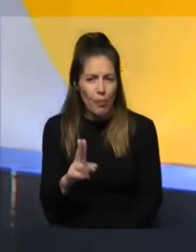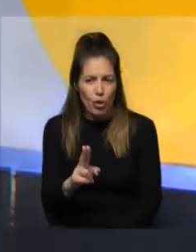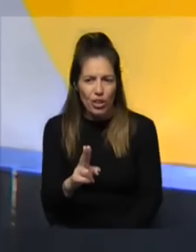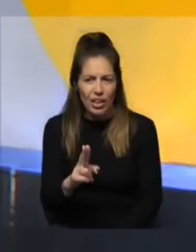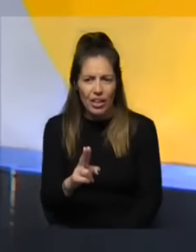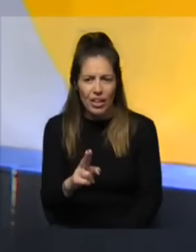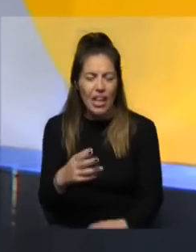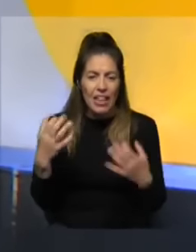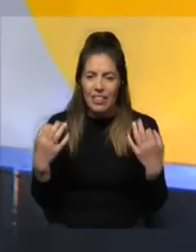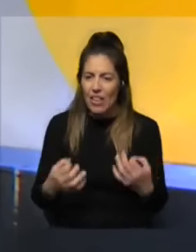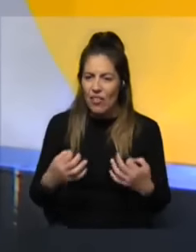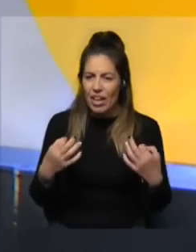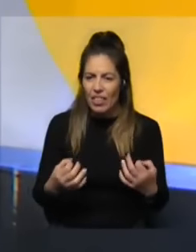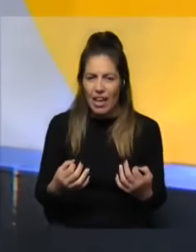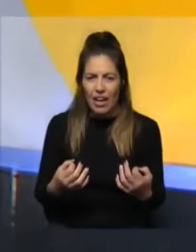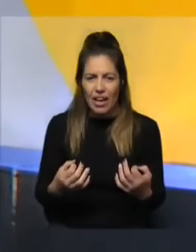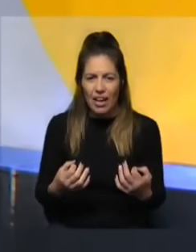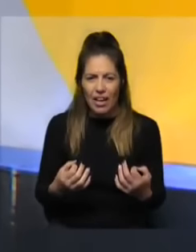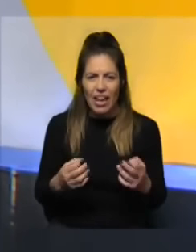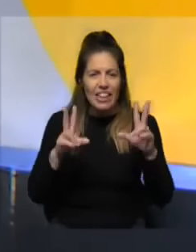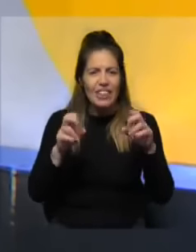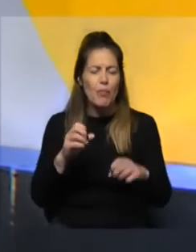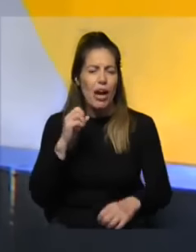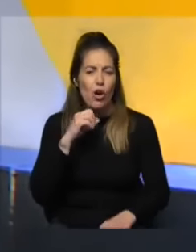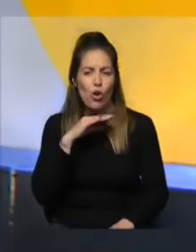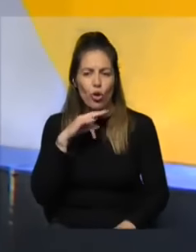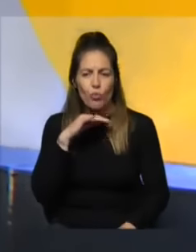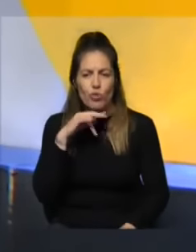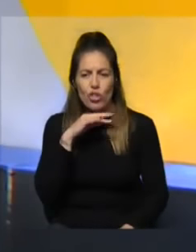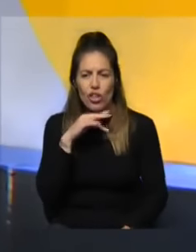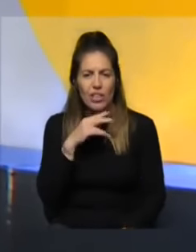Y realmente, en tema de corrupciones,